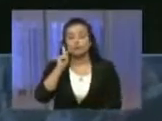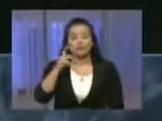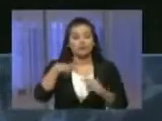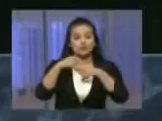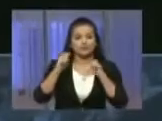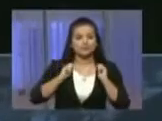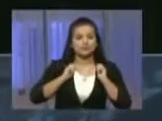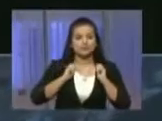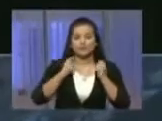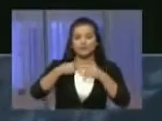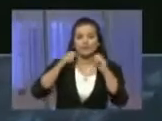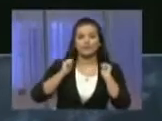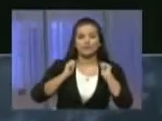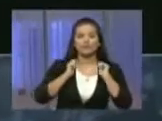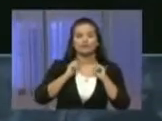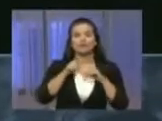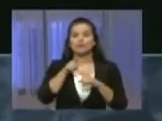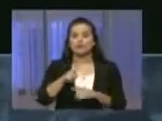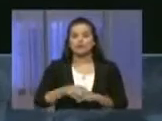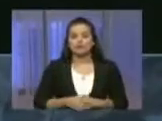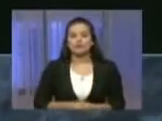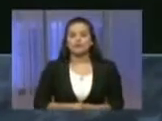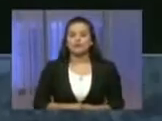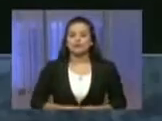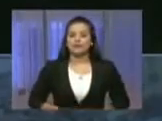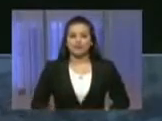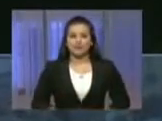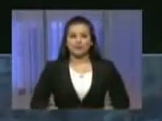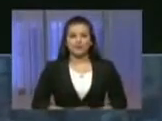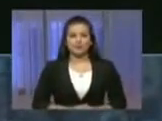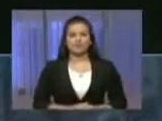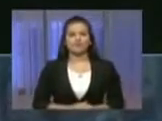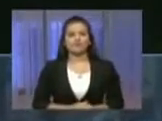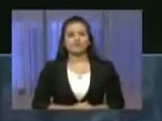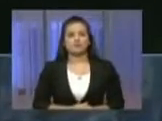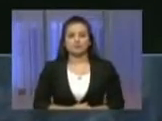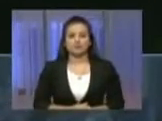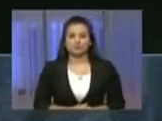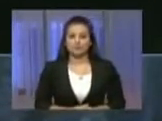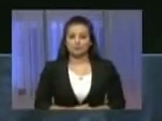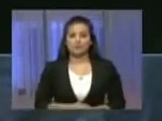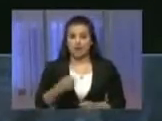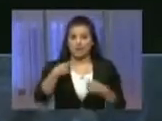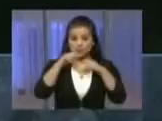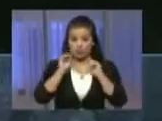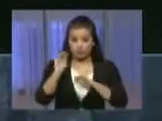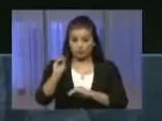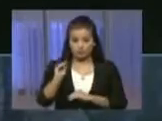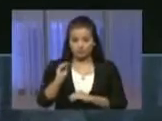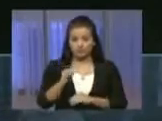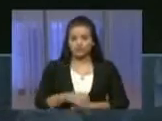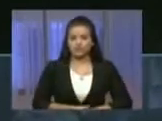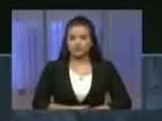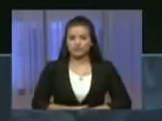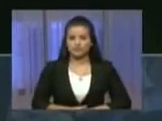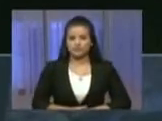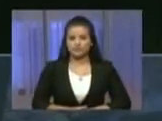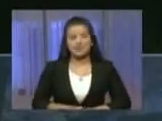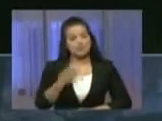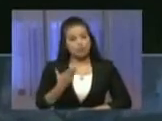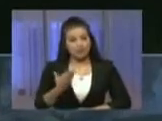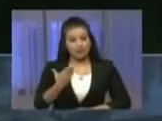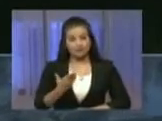aristóbulo isturis Almeida Ah es muy importante como